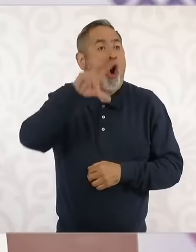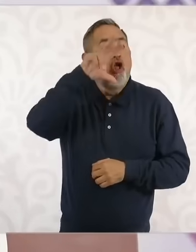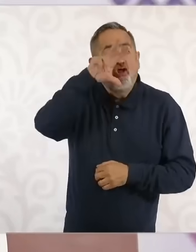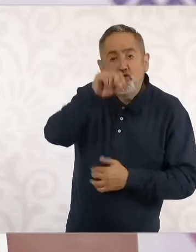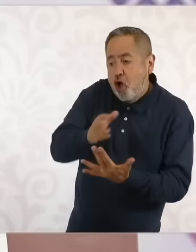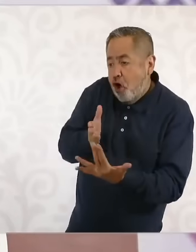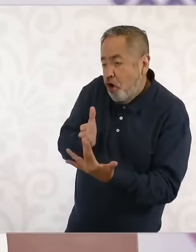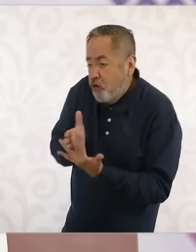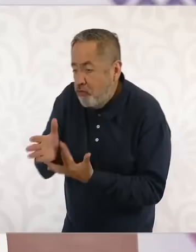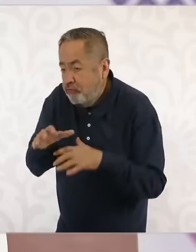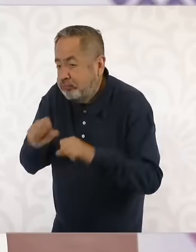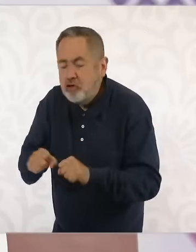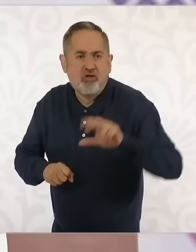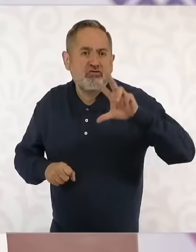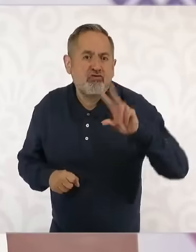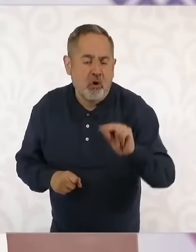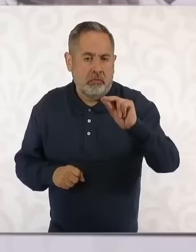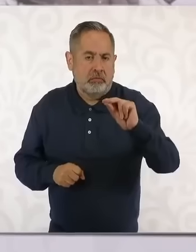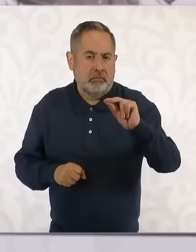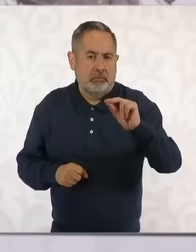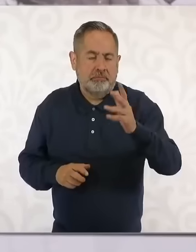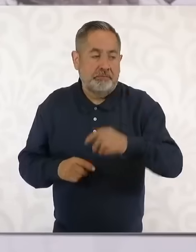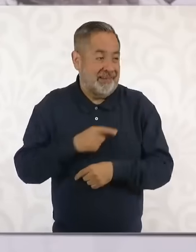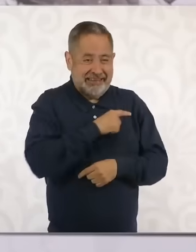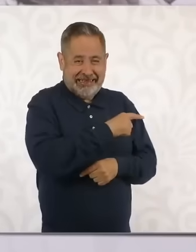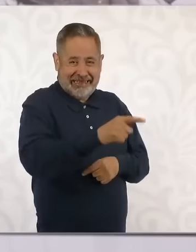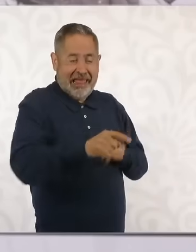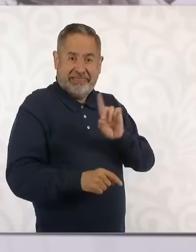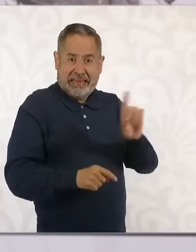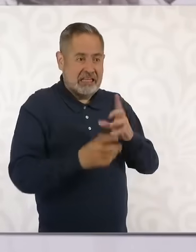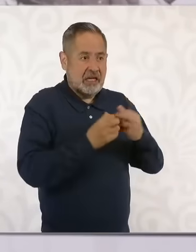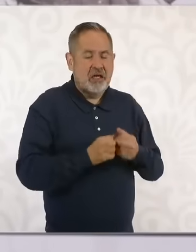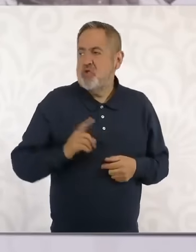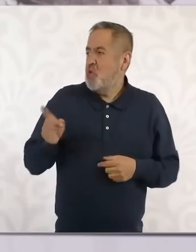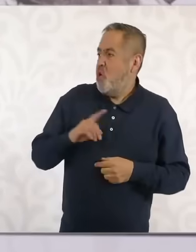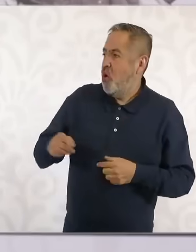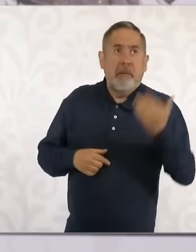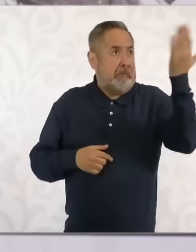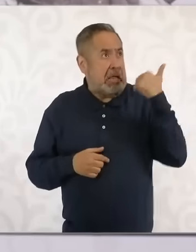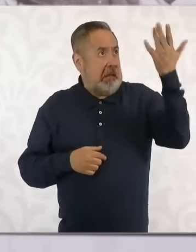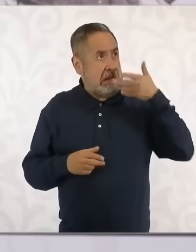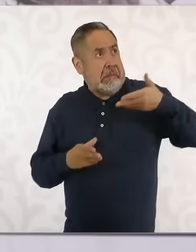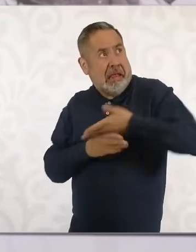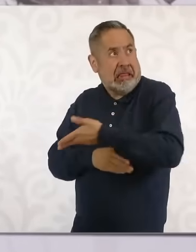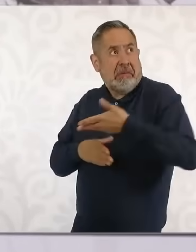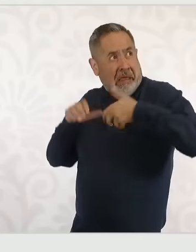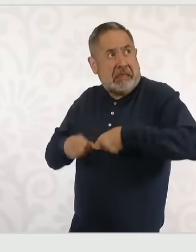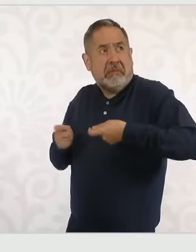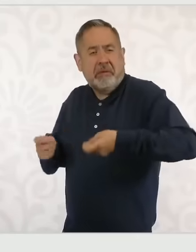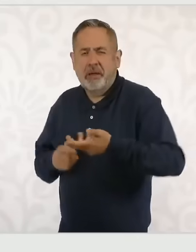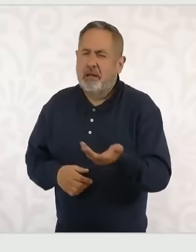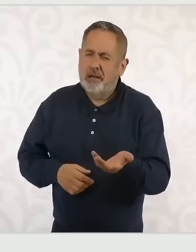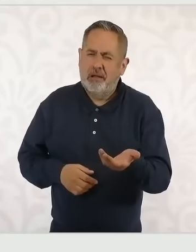debe ser. Hay quien desde la derecha no está de acuerdo con esto, inclusive llama a la intervención, como los